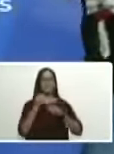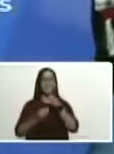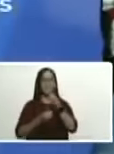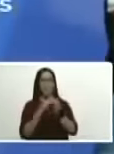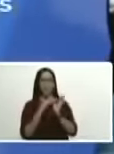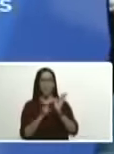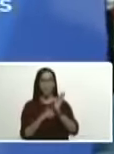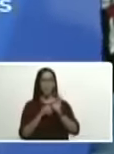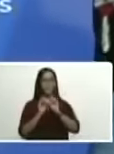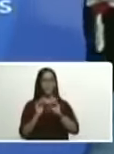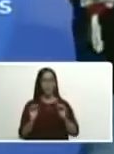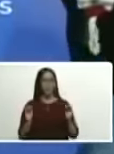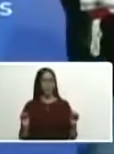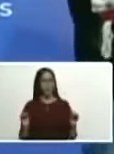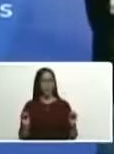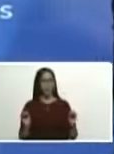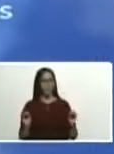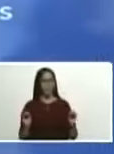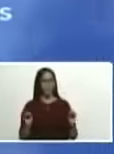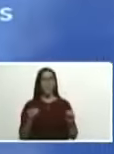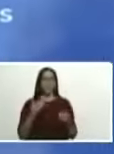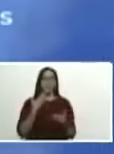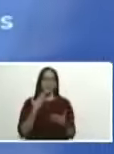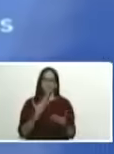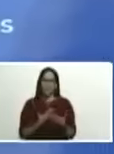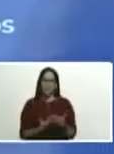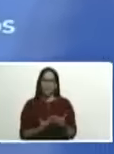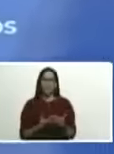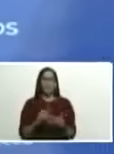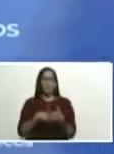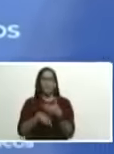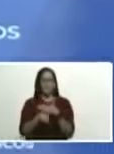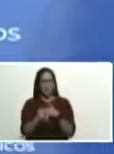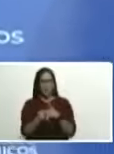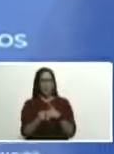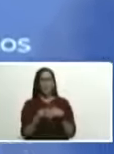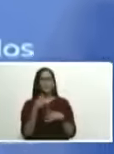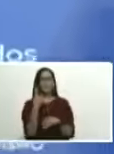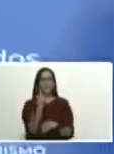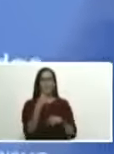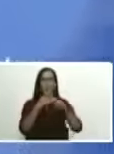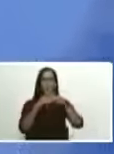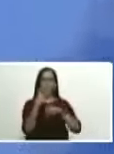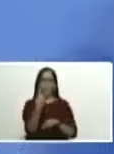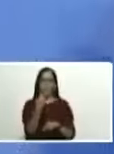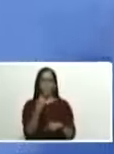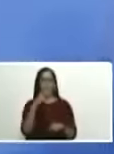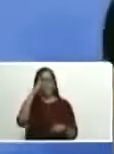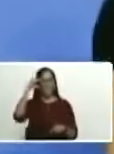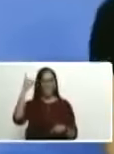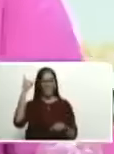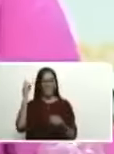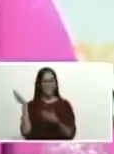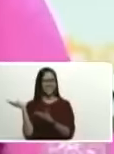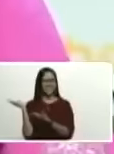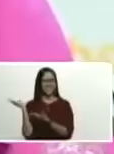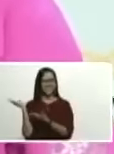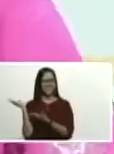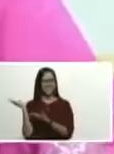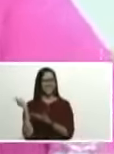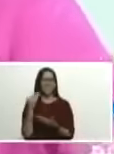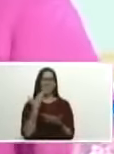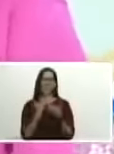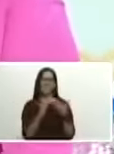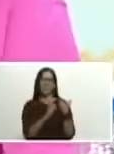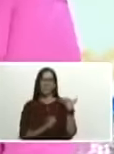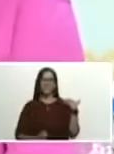estos anuncios y le pido que vayamos uno por uno. Adelante, Delcy. Gracias, presidente.